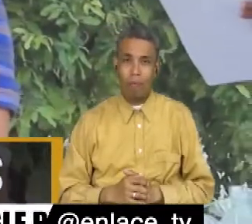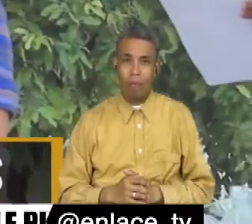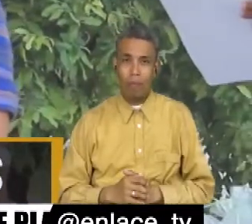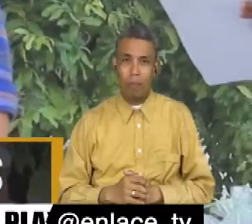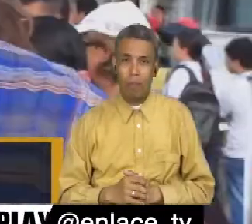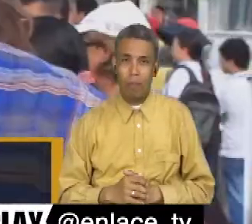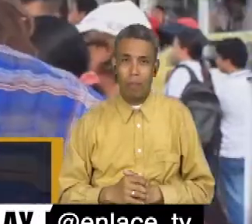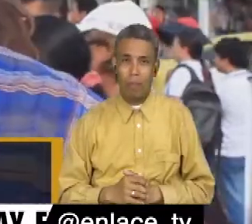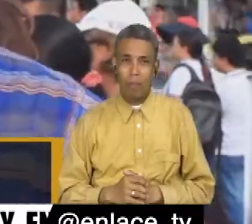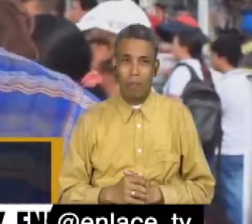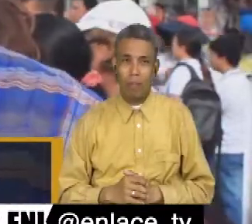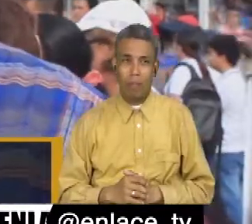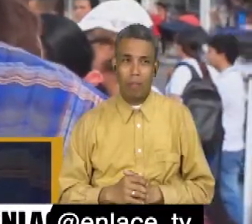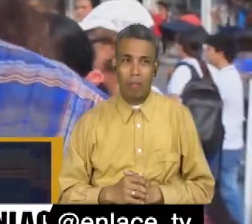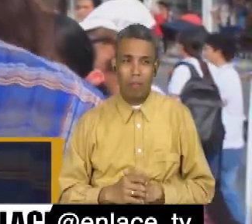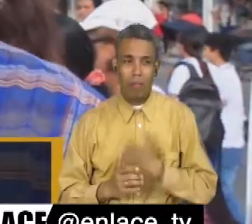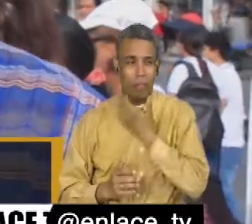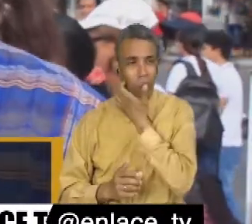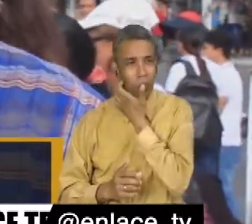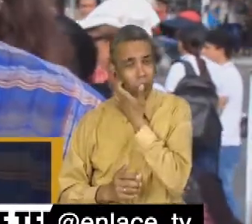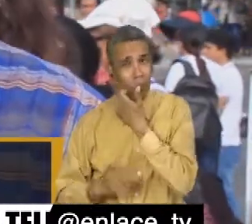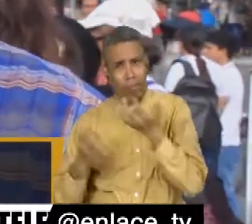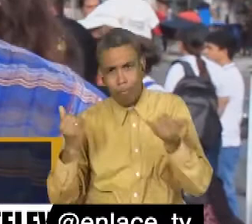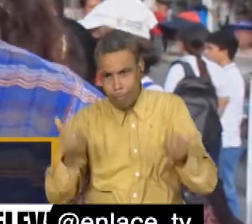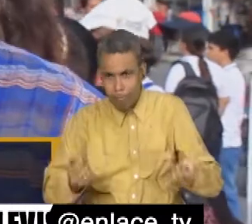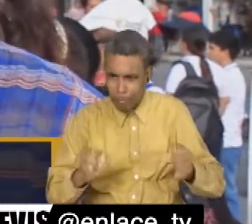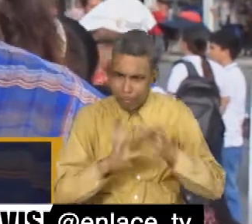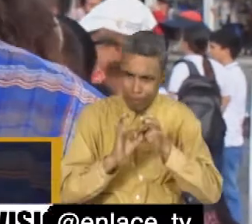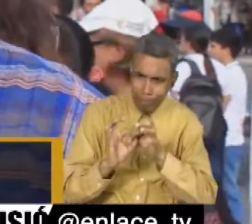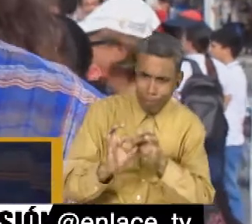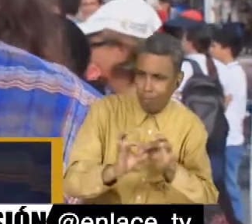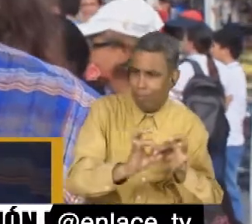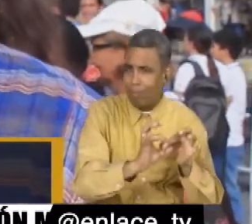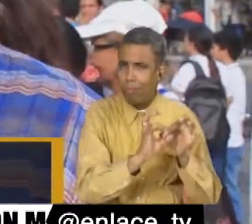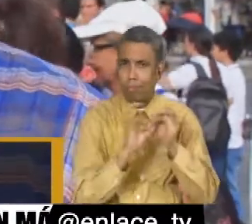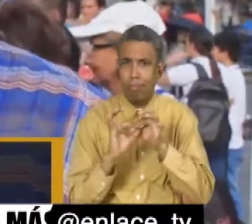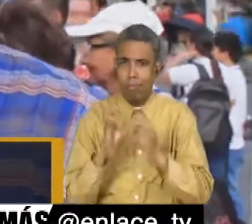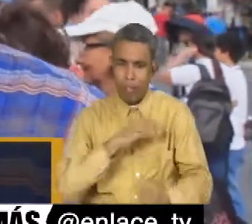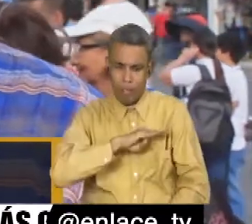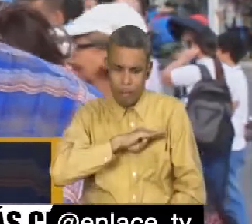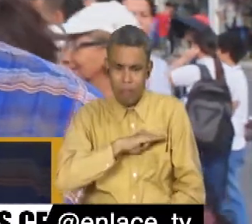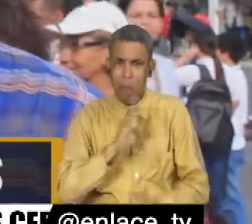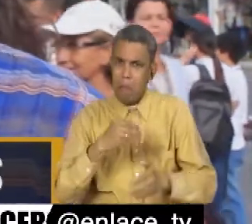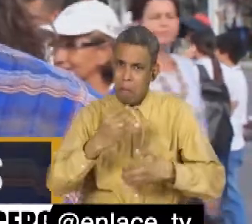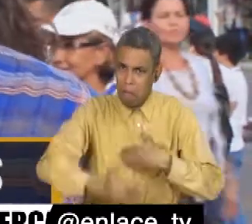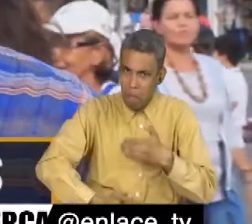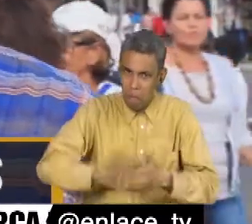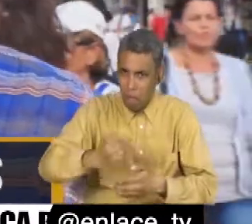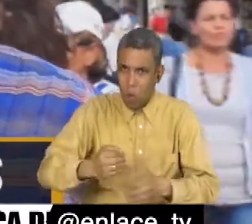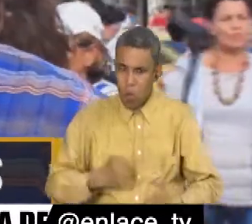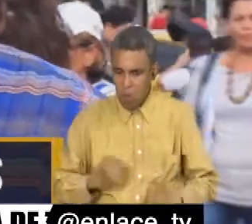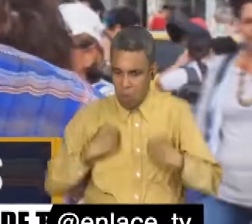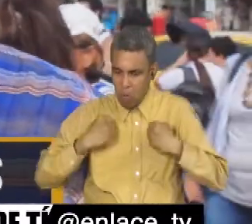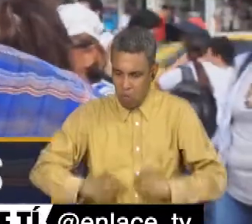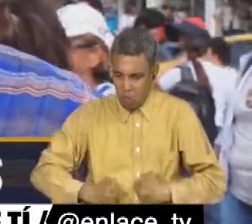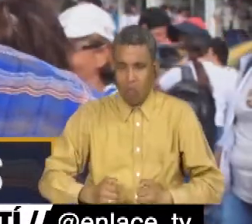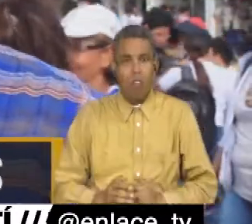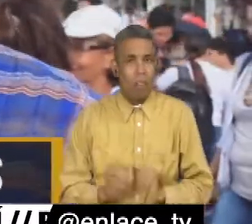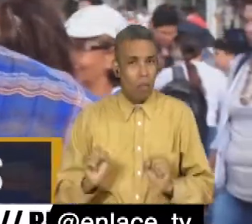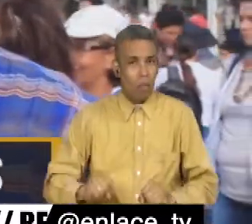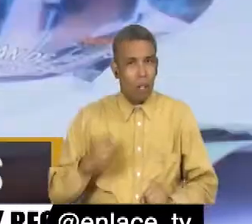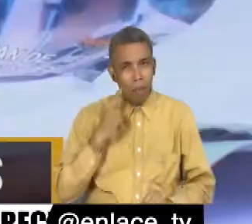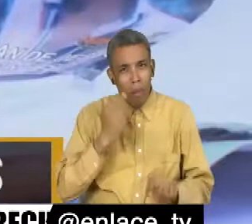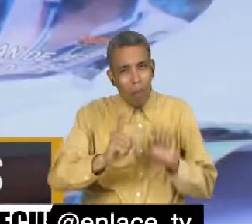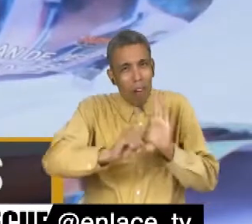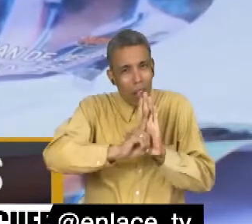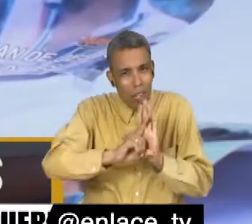dando esfuerzos, articulando acciones para que finalmente el municipio esté fortalecido cada vez más con todo este tema de víctimas que establece la ley